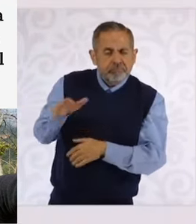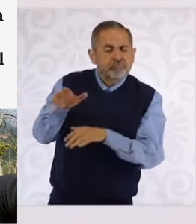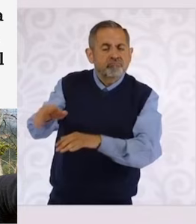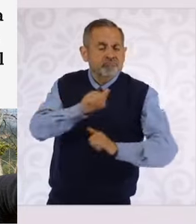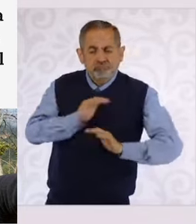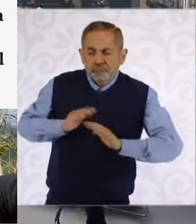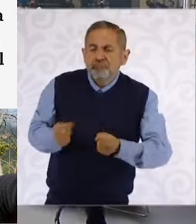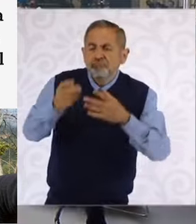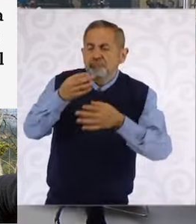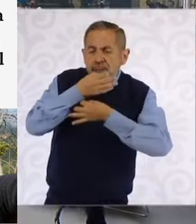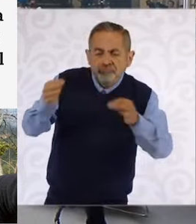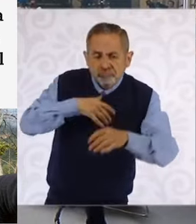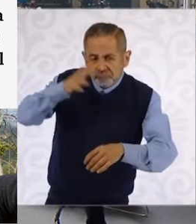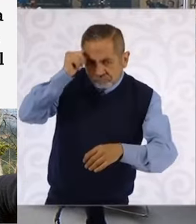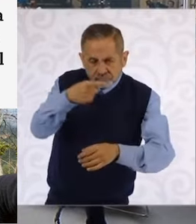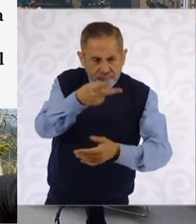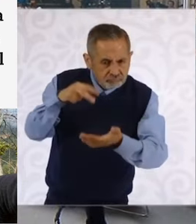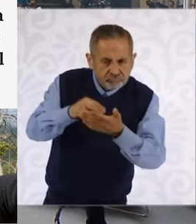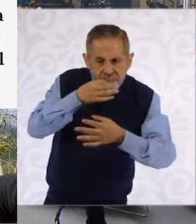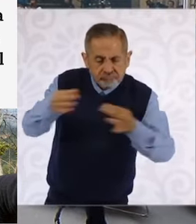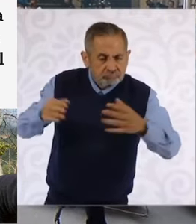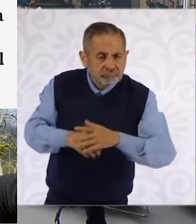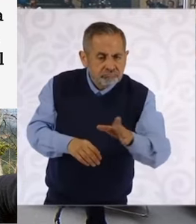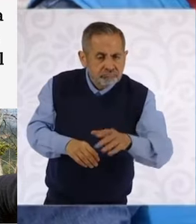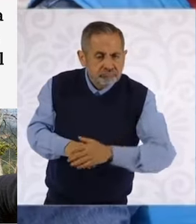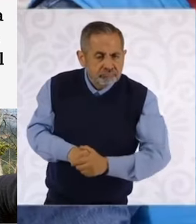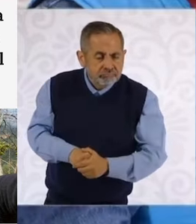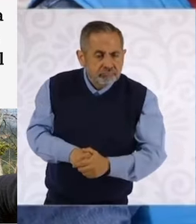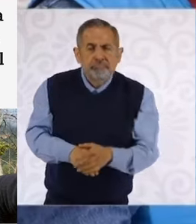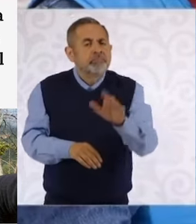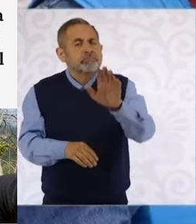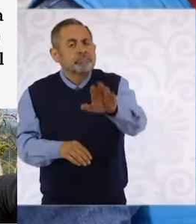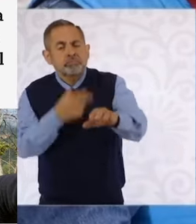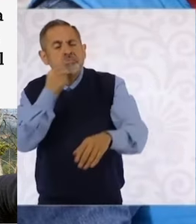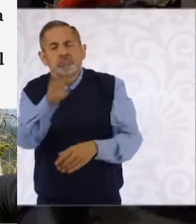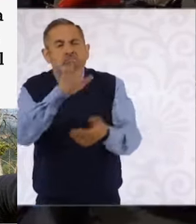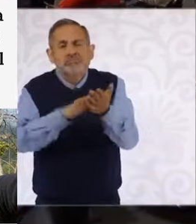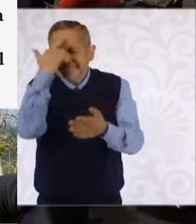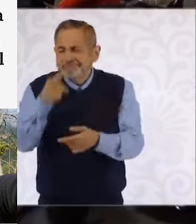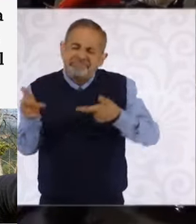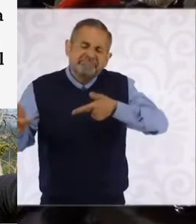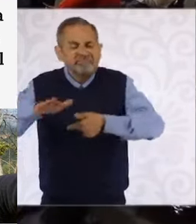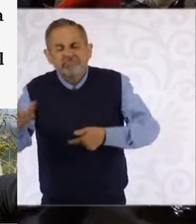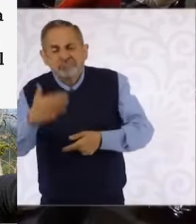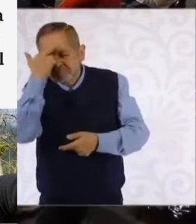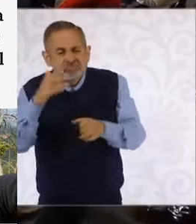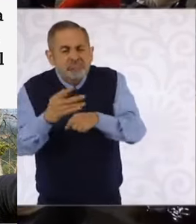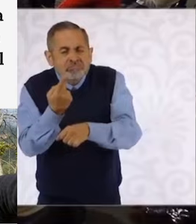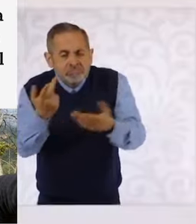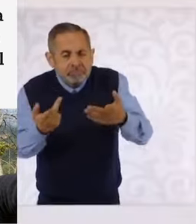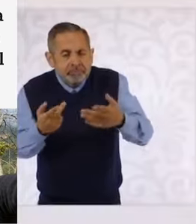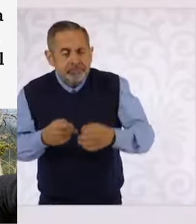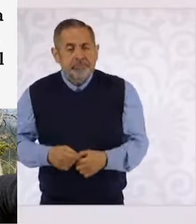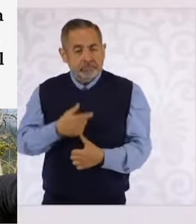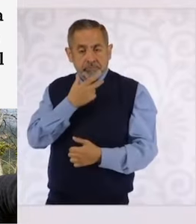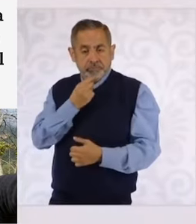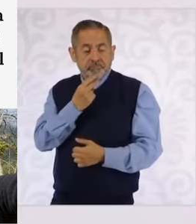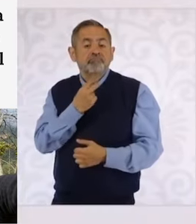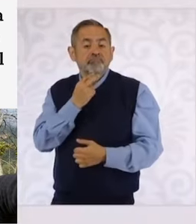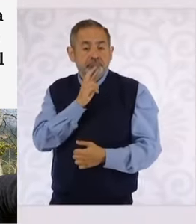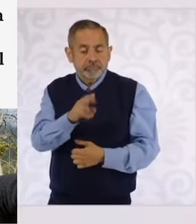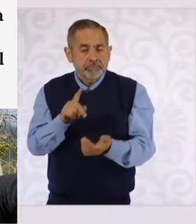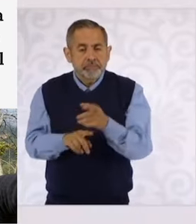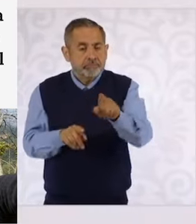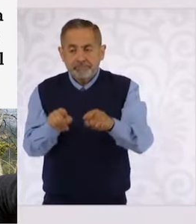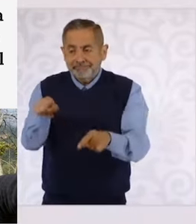mencionar si está de acuerdo y sobre el móvil también preguntamos el móvil esta familia era de Tlacotepec bueno la relacionan